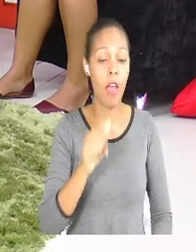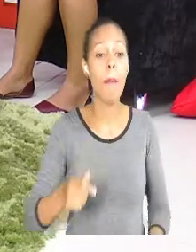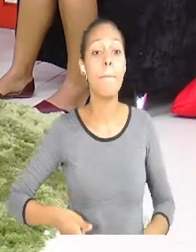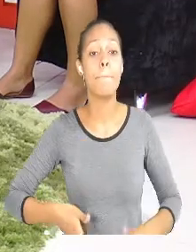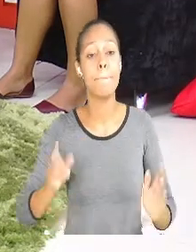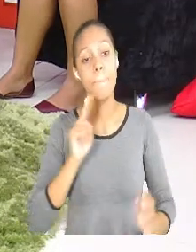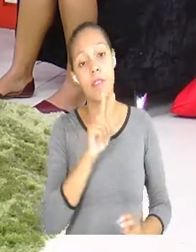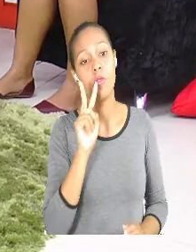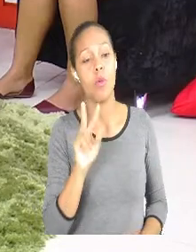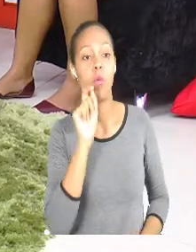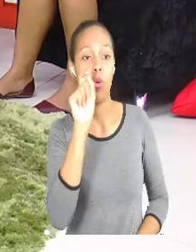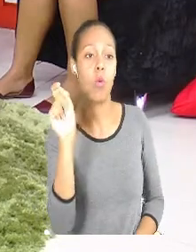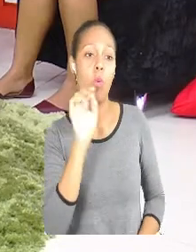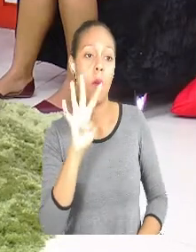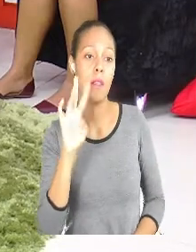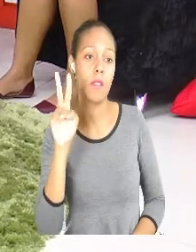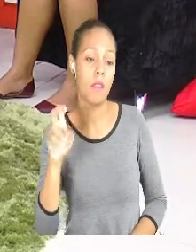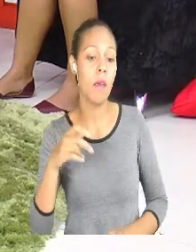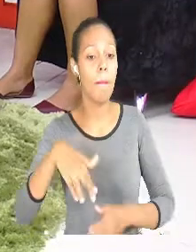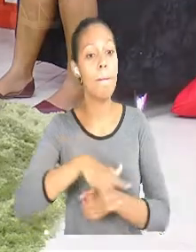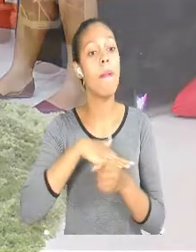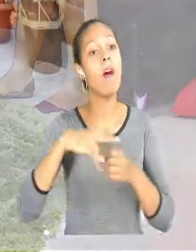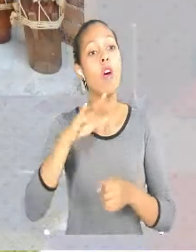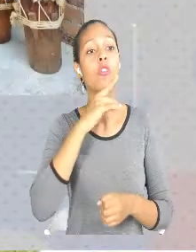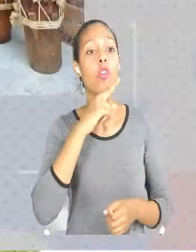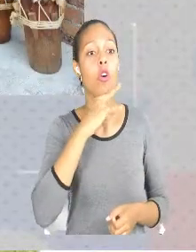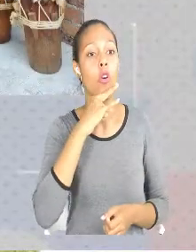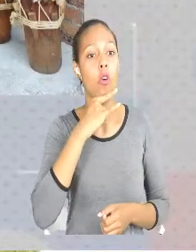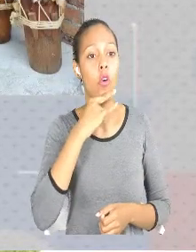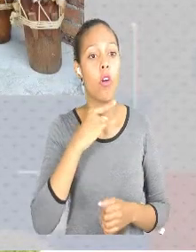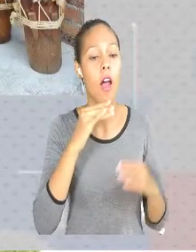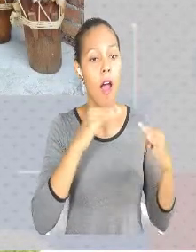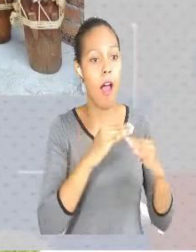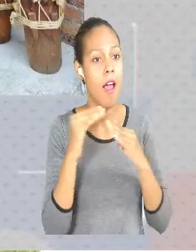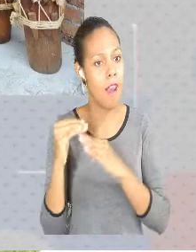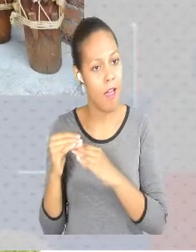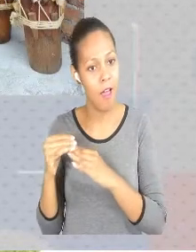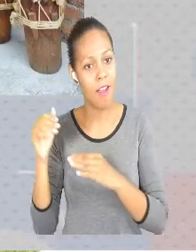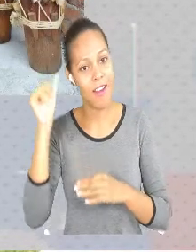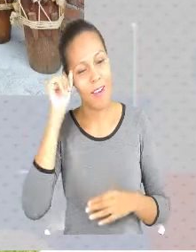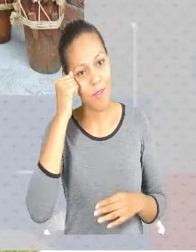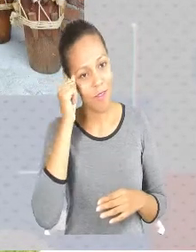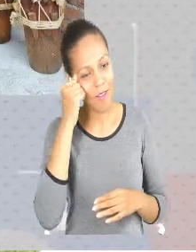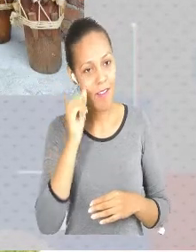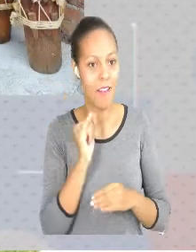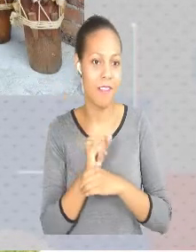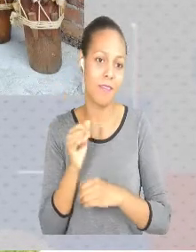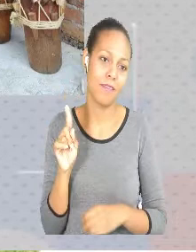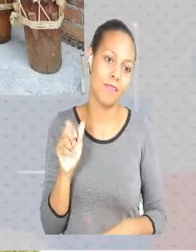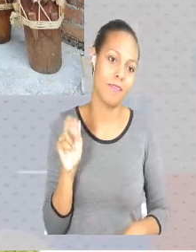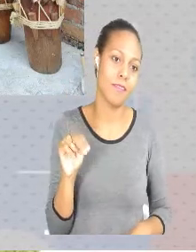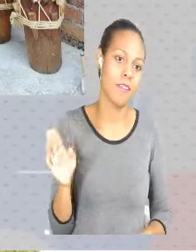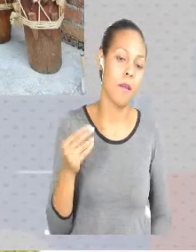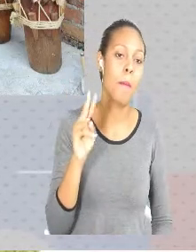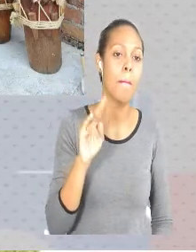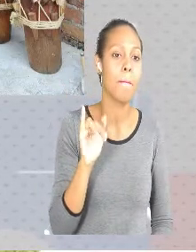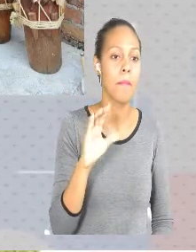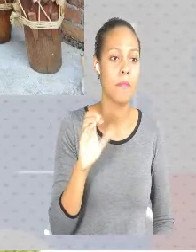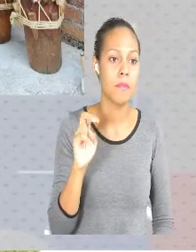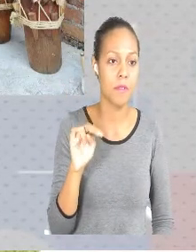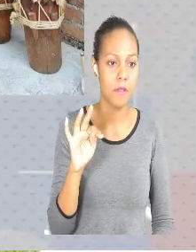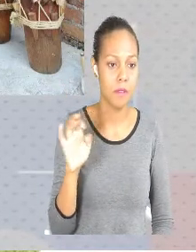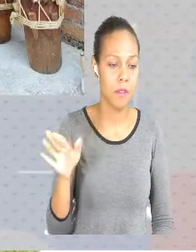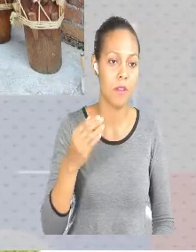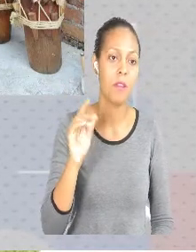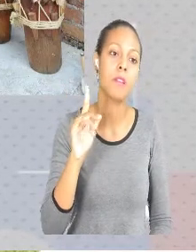52A2247, barrio Torcoroma, al lado del antiguo San Vicente de Paúl, no a espaldas sino al lado, por la